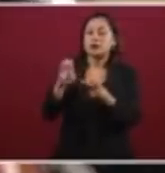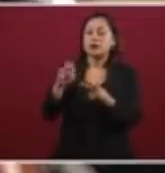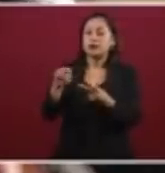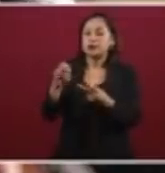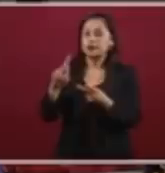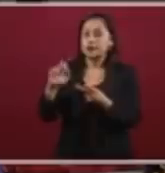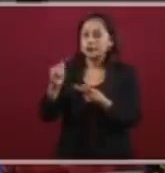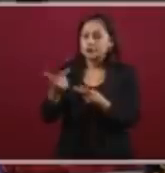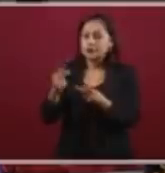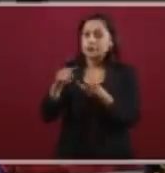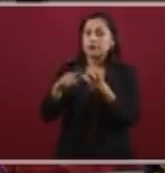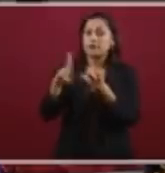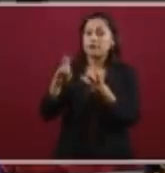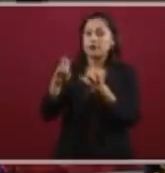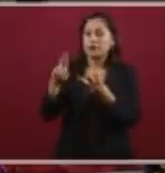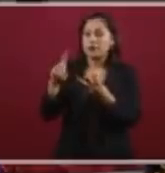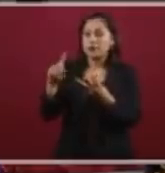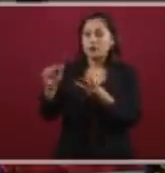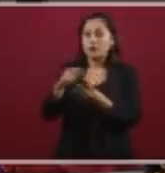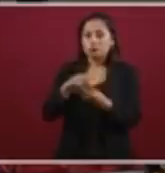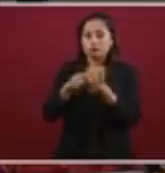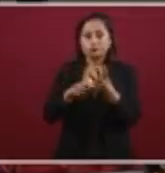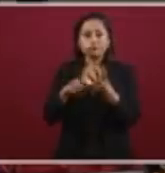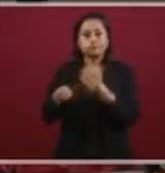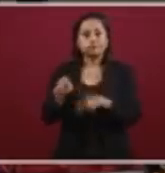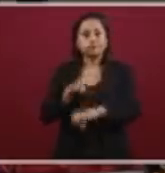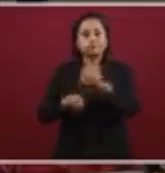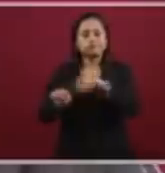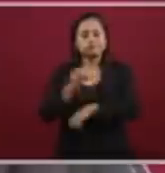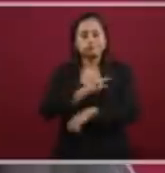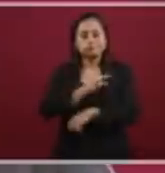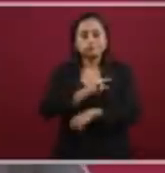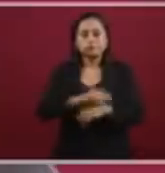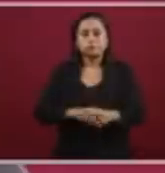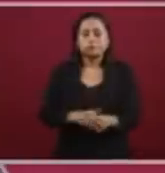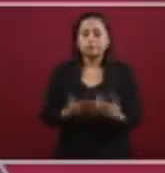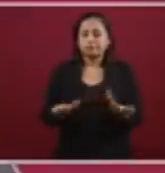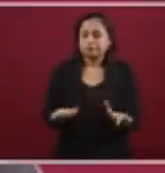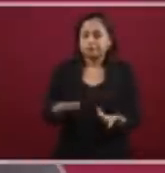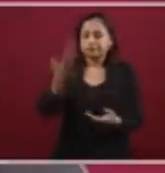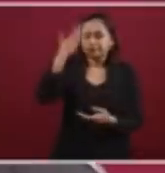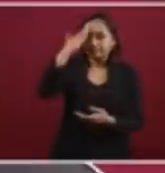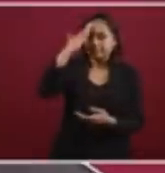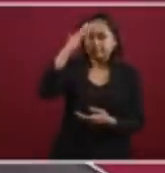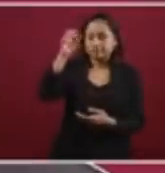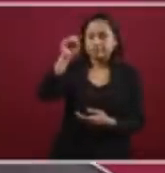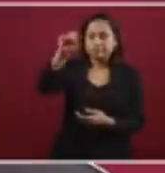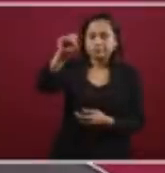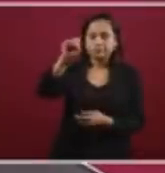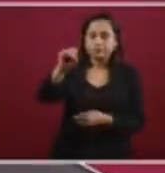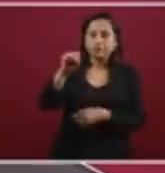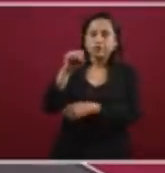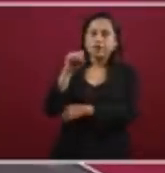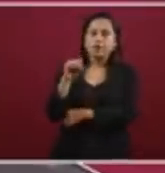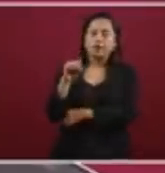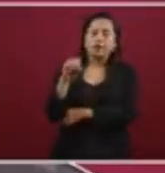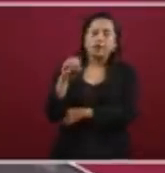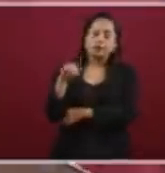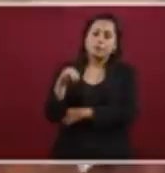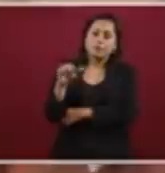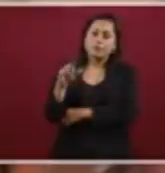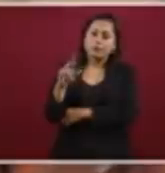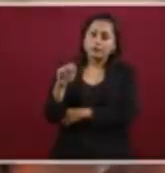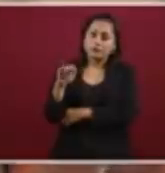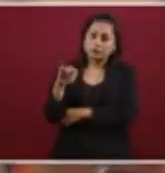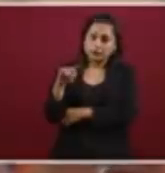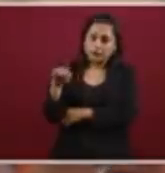y resulta que el líder obrero martín esparza flores punto del